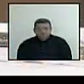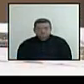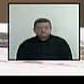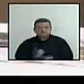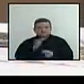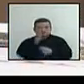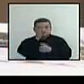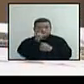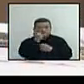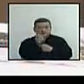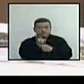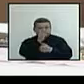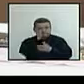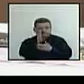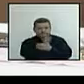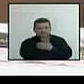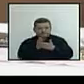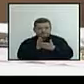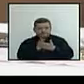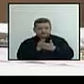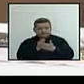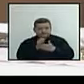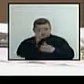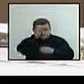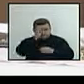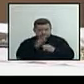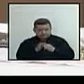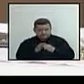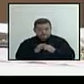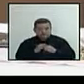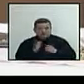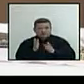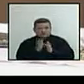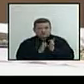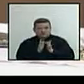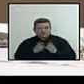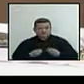Este es el misterio de la fe. Cristo nos redimió.